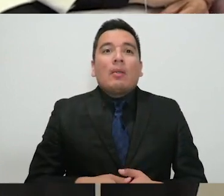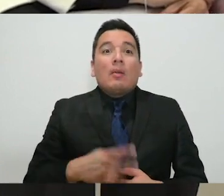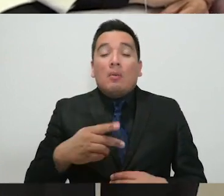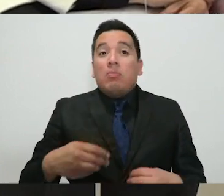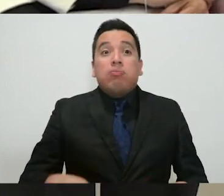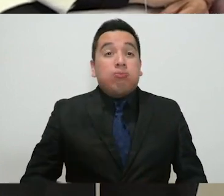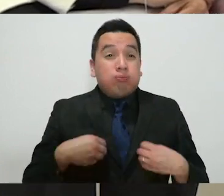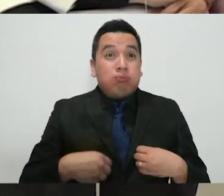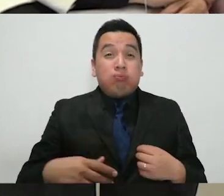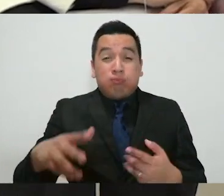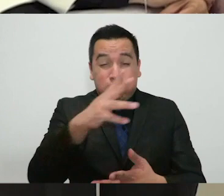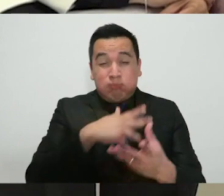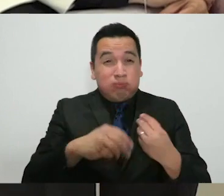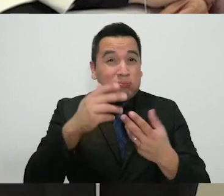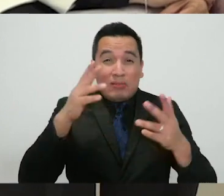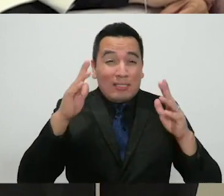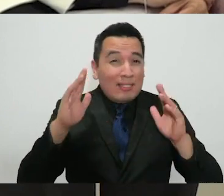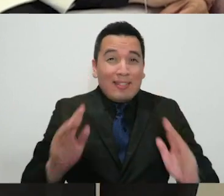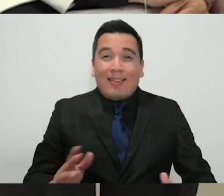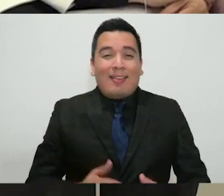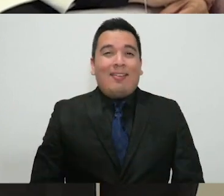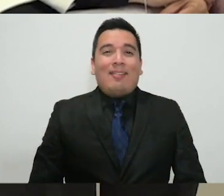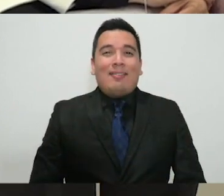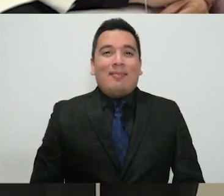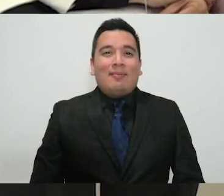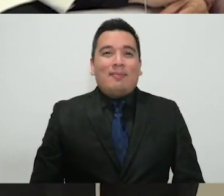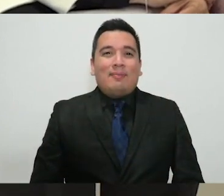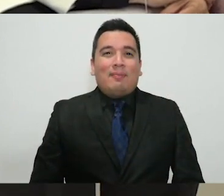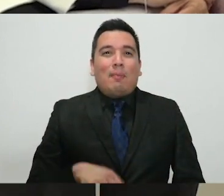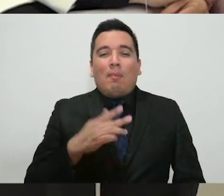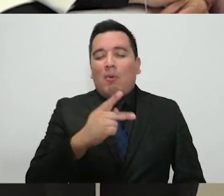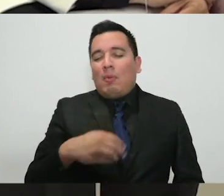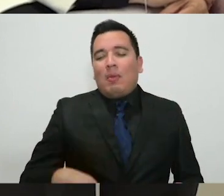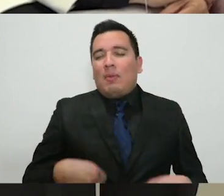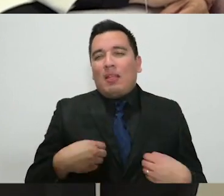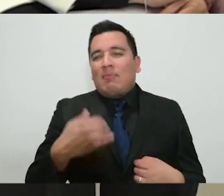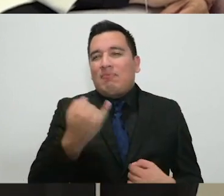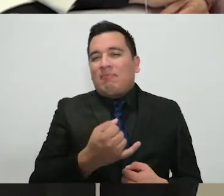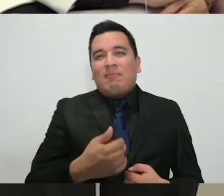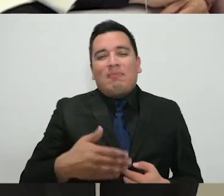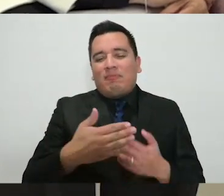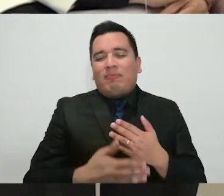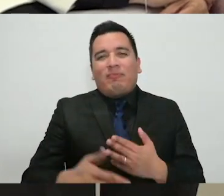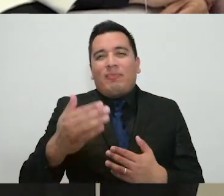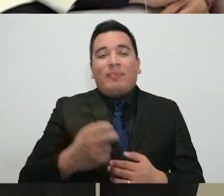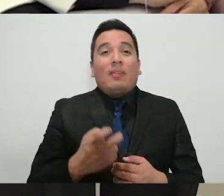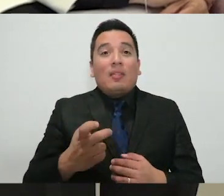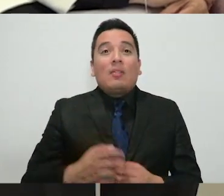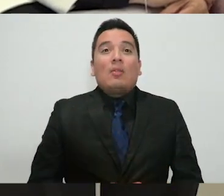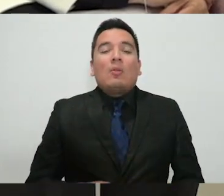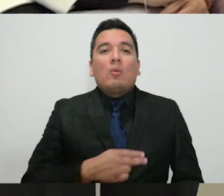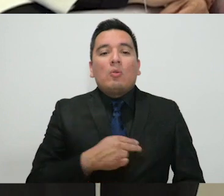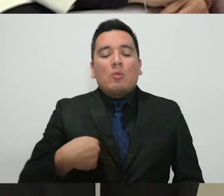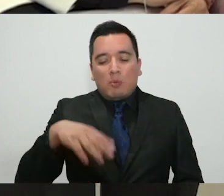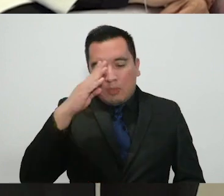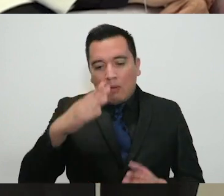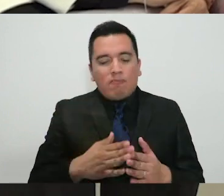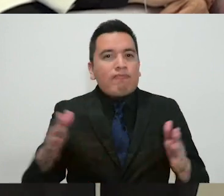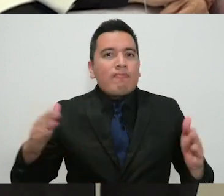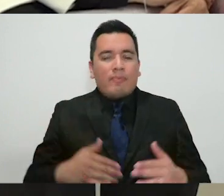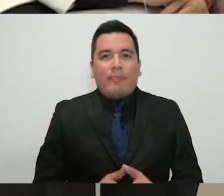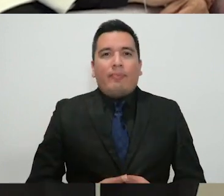hacen de su instalación en nuestro país ya un modo de vida permanente, y en ese sentido abrir esta